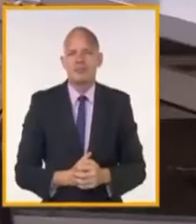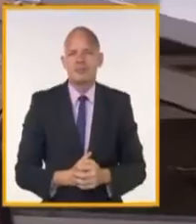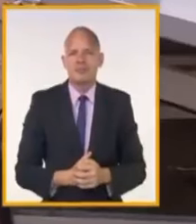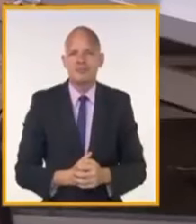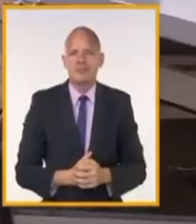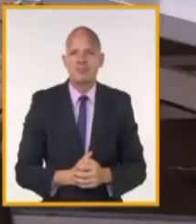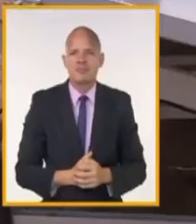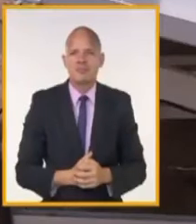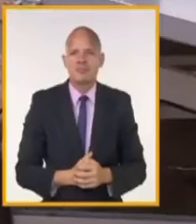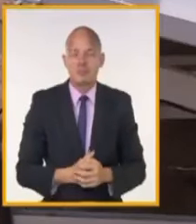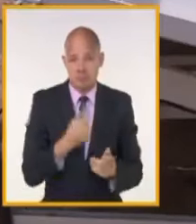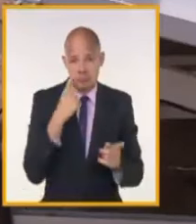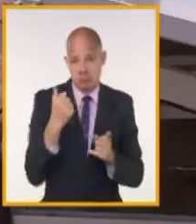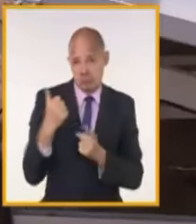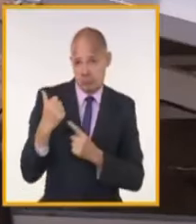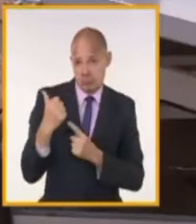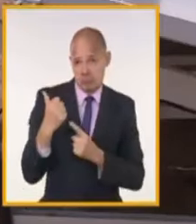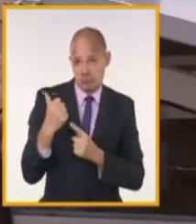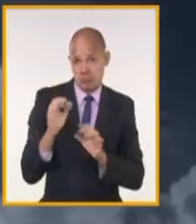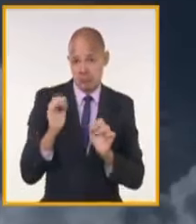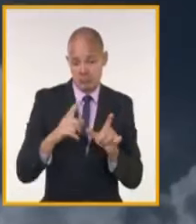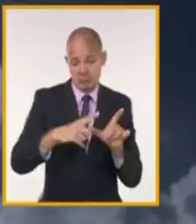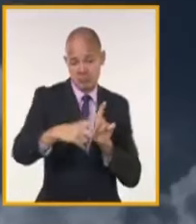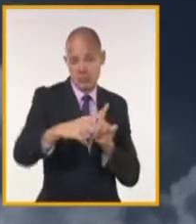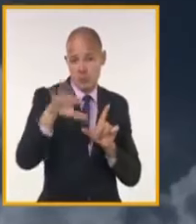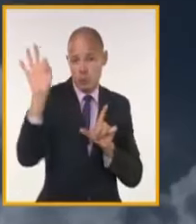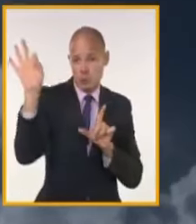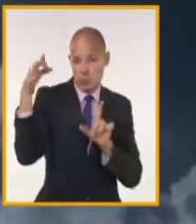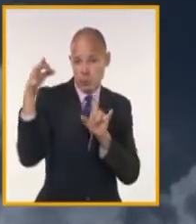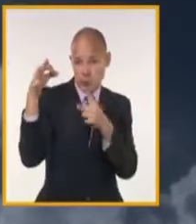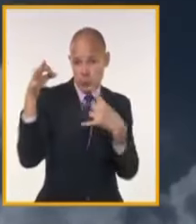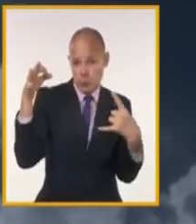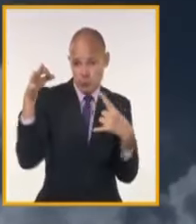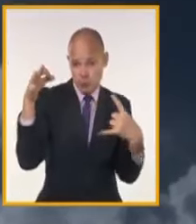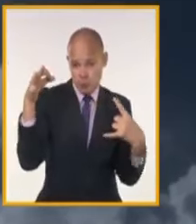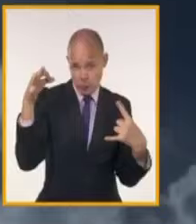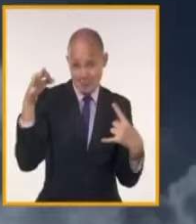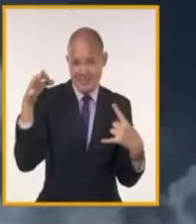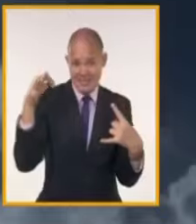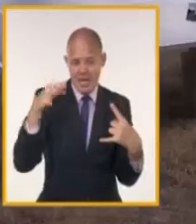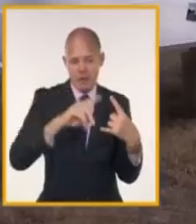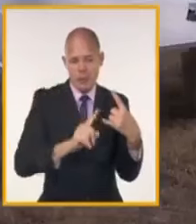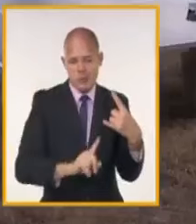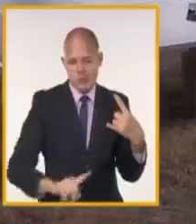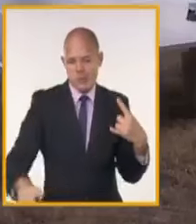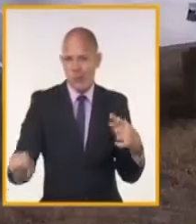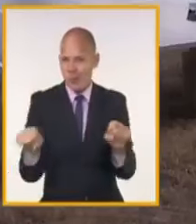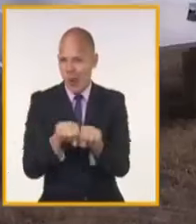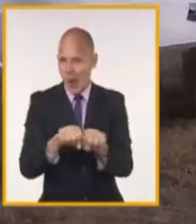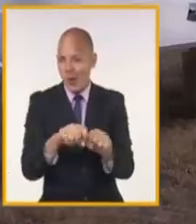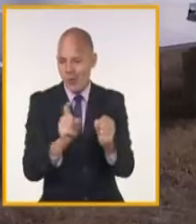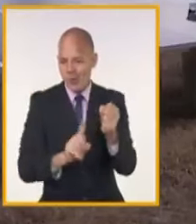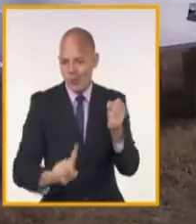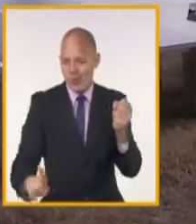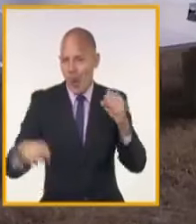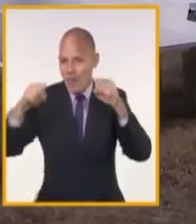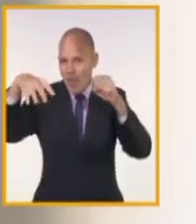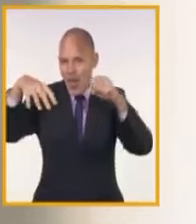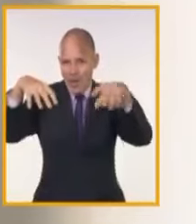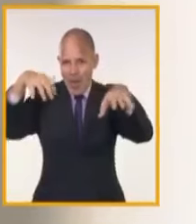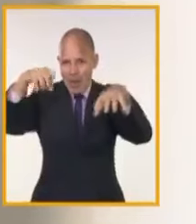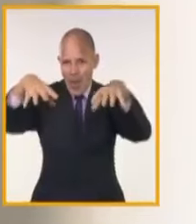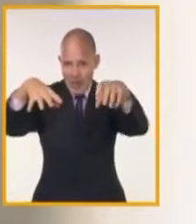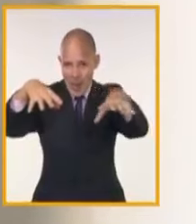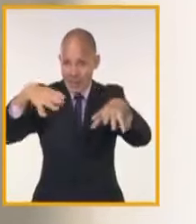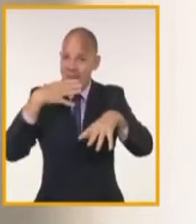paneles ganan espacios la irradiación solar convertida en energía esta cubre demandas